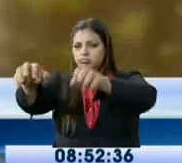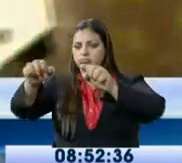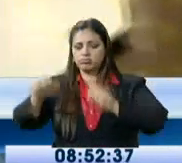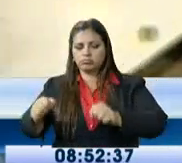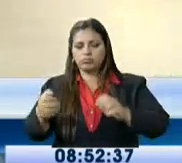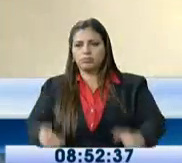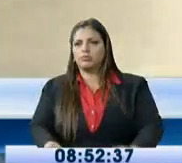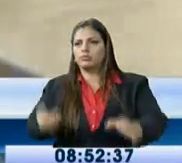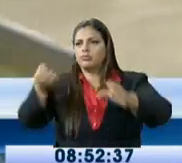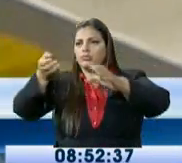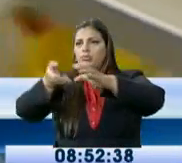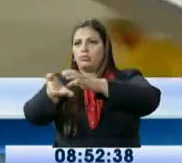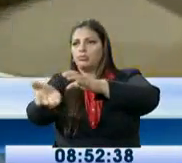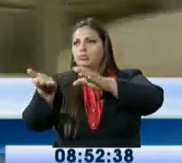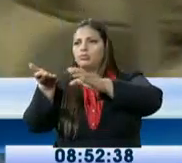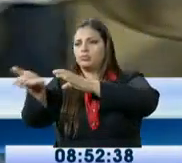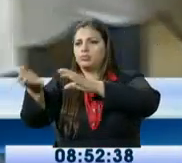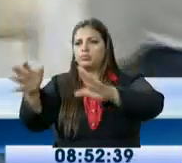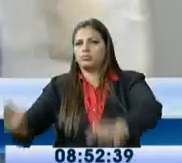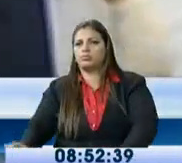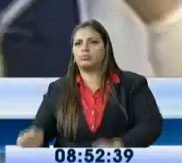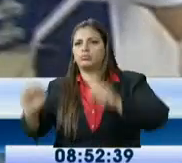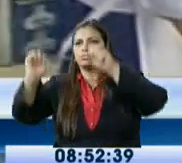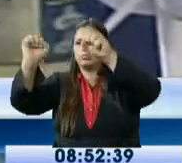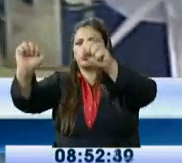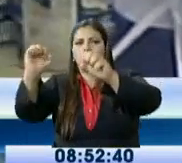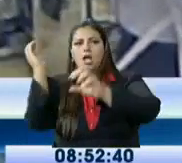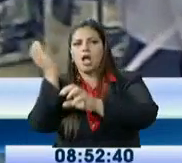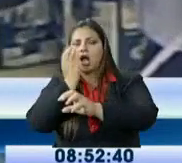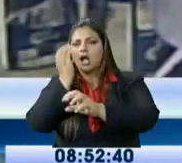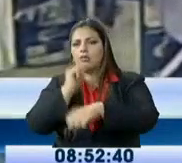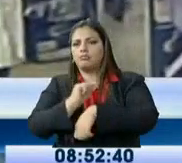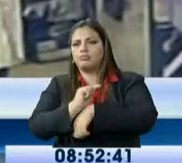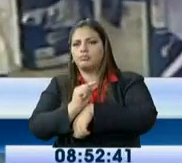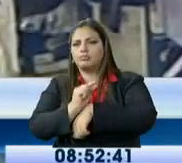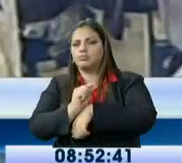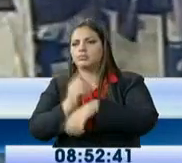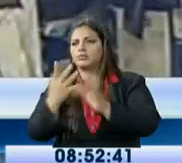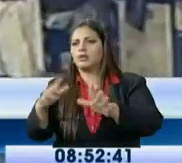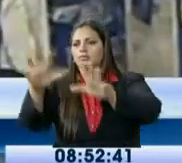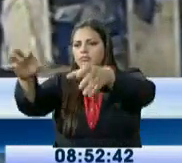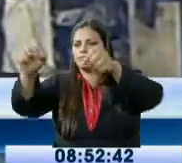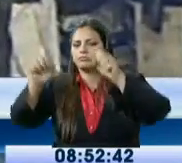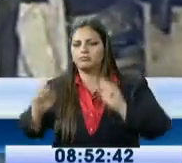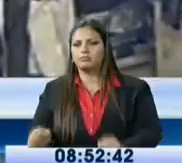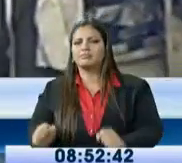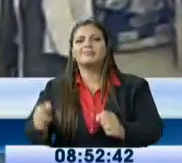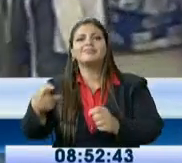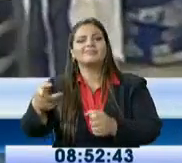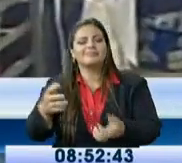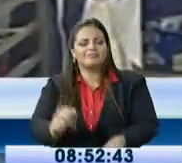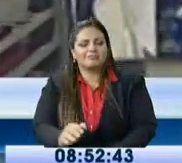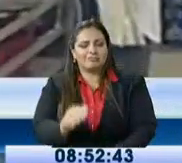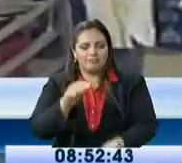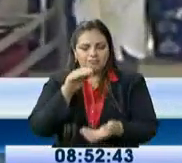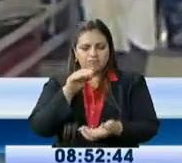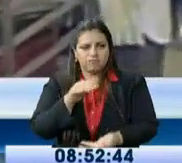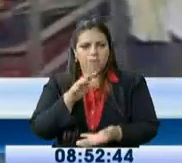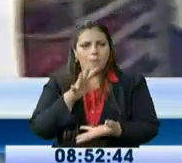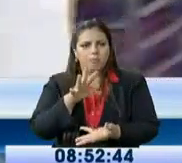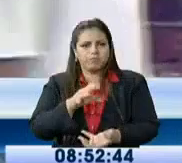pone la masa en el molde y ahí ya se va de reposo. Perfecto. ¿Tiene que reposar más o menos cuánto tiempo en el